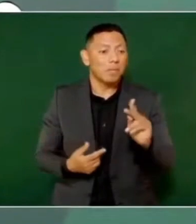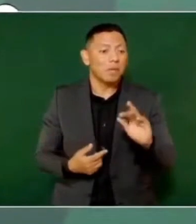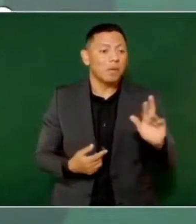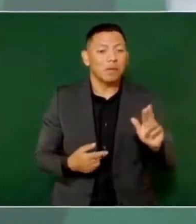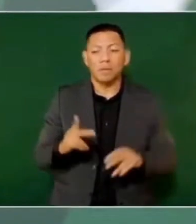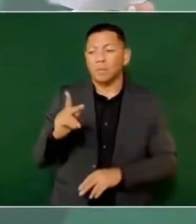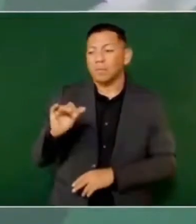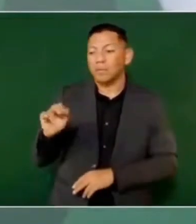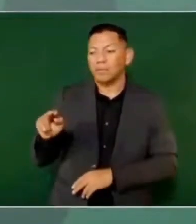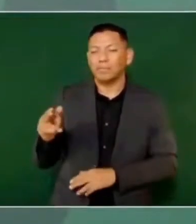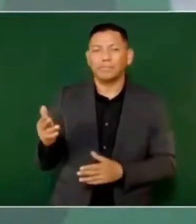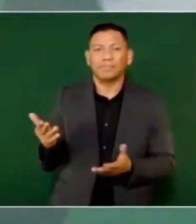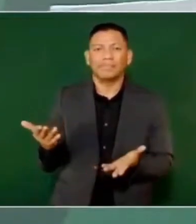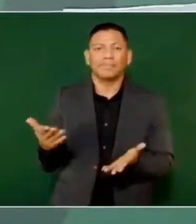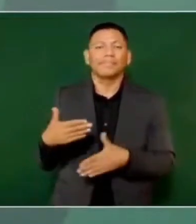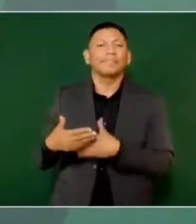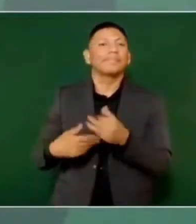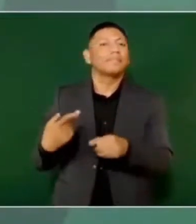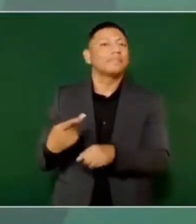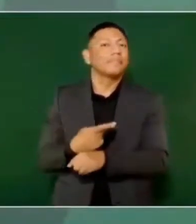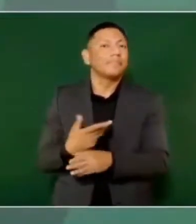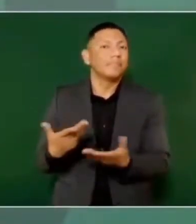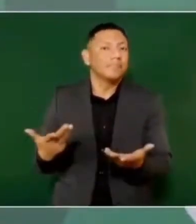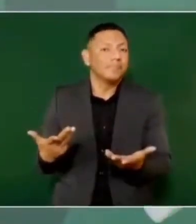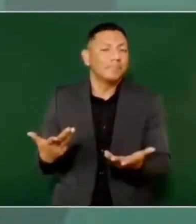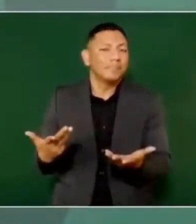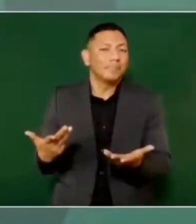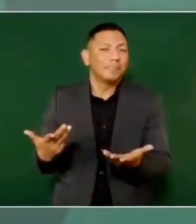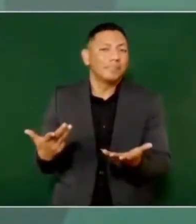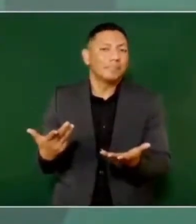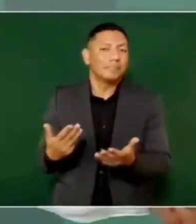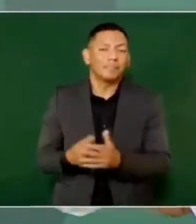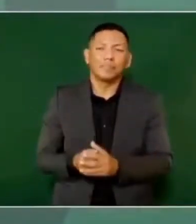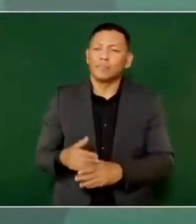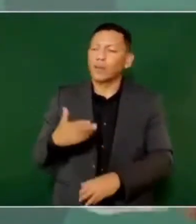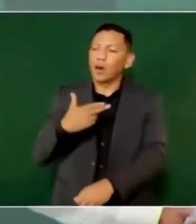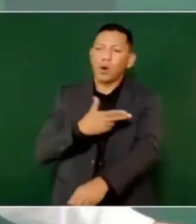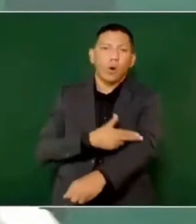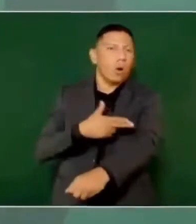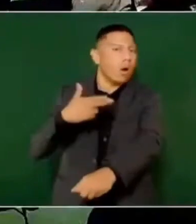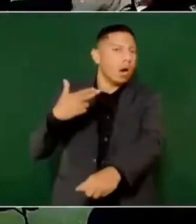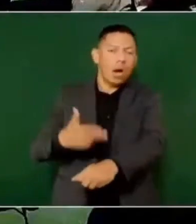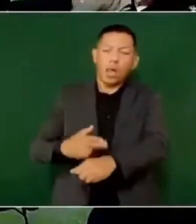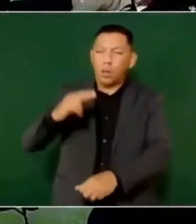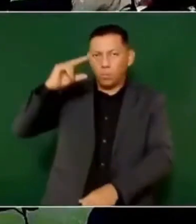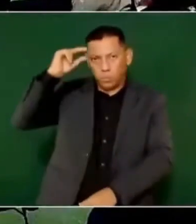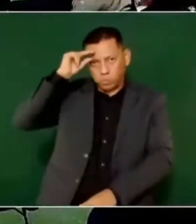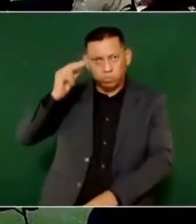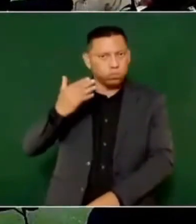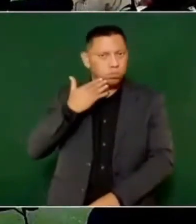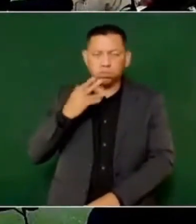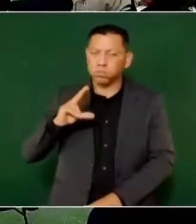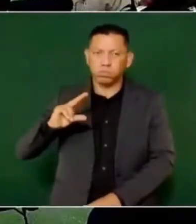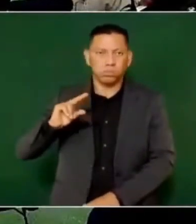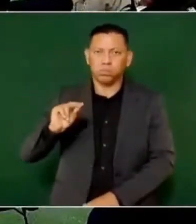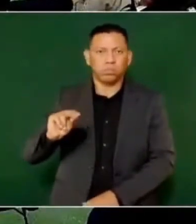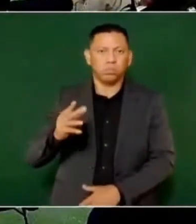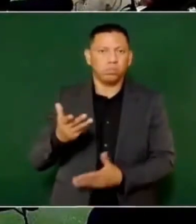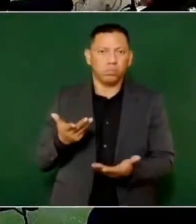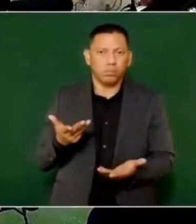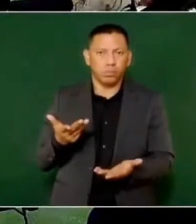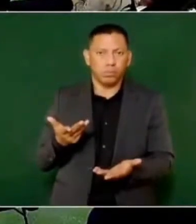Y en una actitud de deshonestidad intelectual, no se atreve